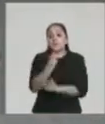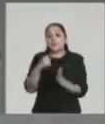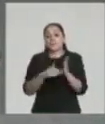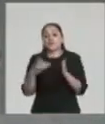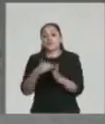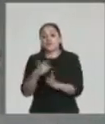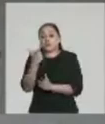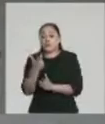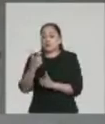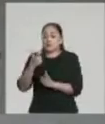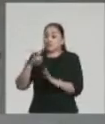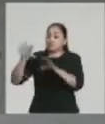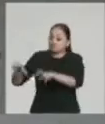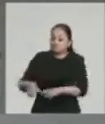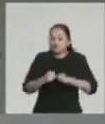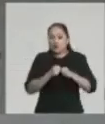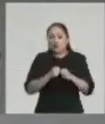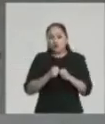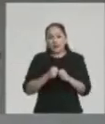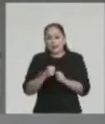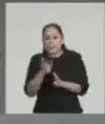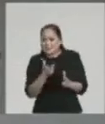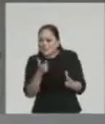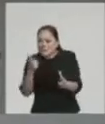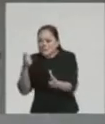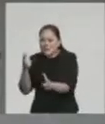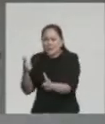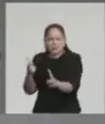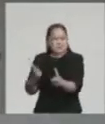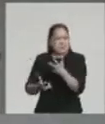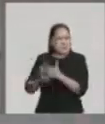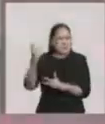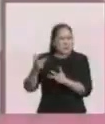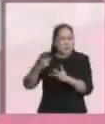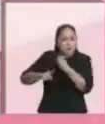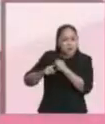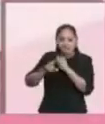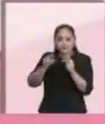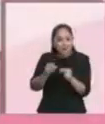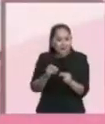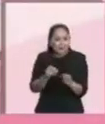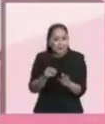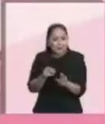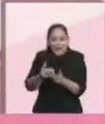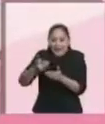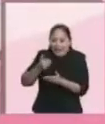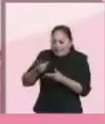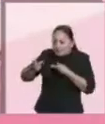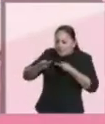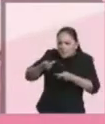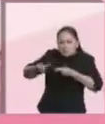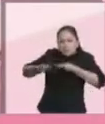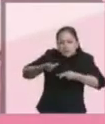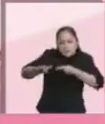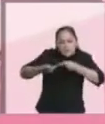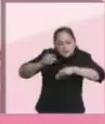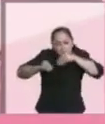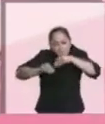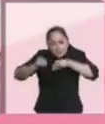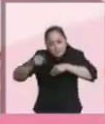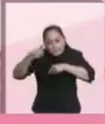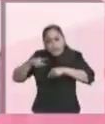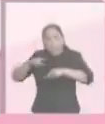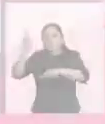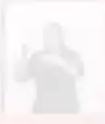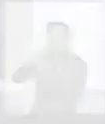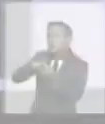Bronco, en que si llega a la presidencia le vamos a echar la mano a los que roben. Y literal. Desmantelar